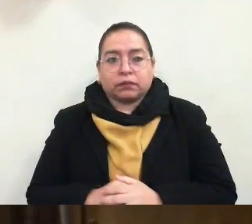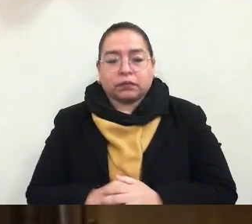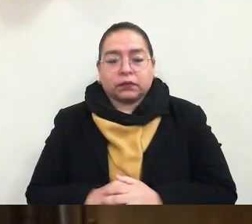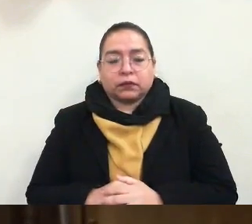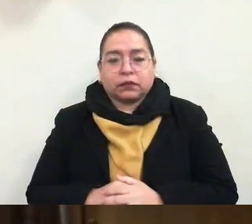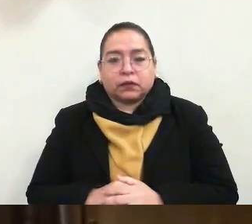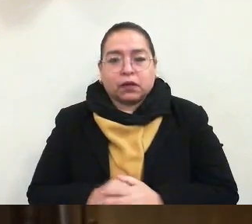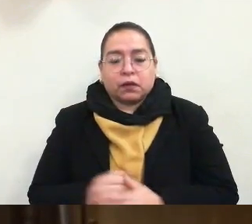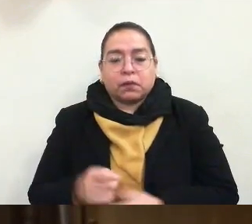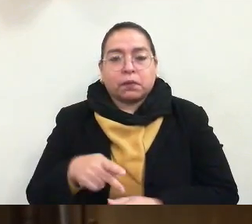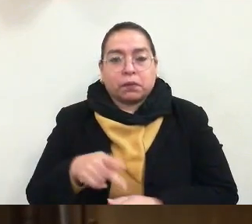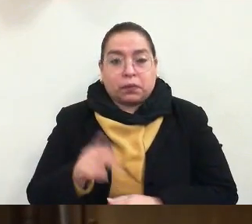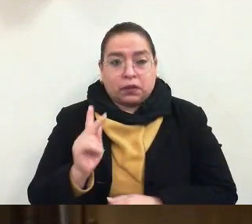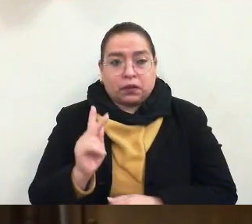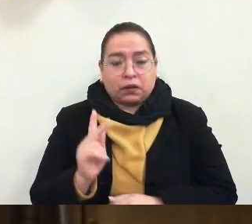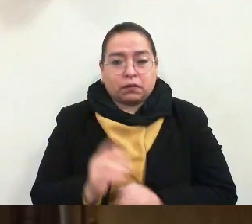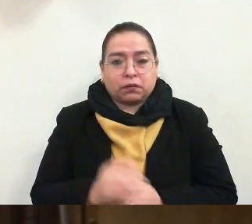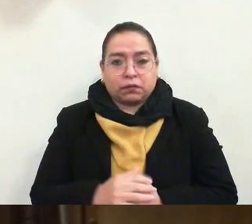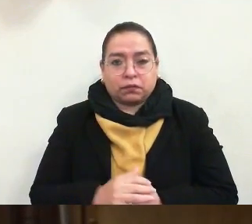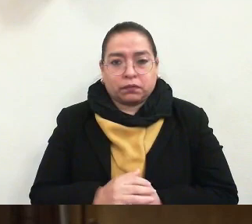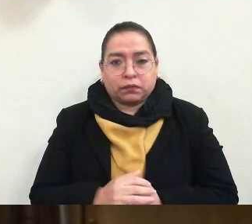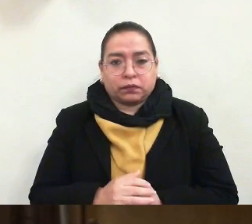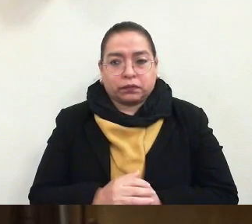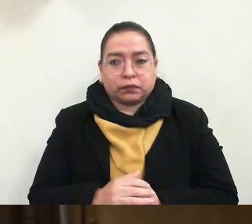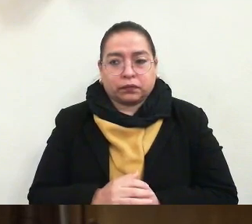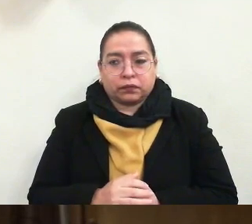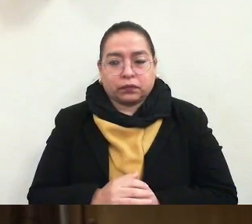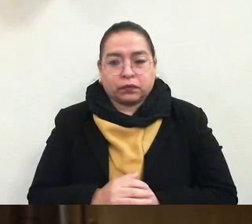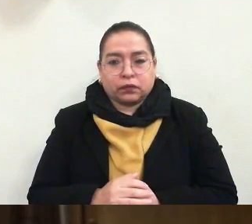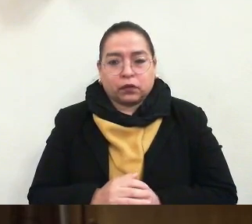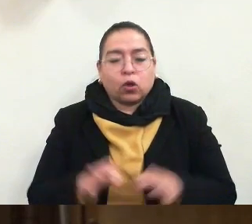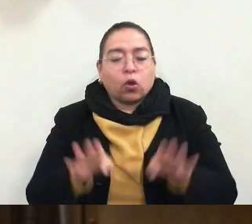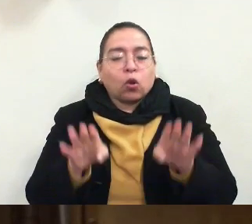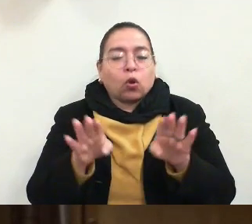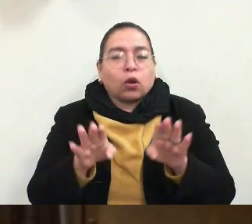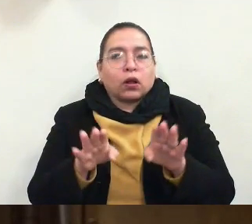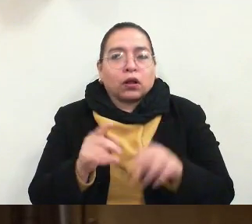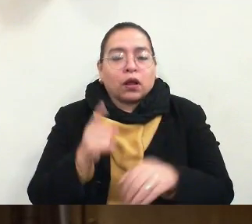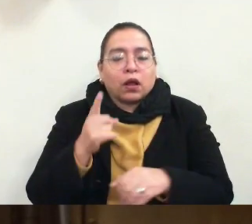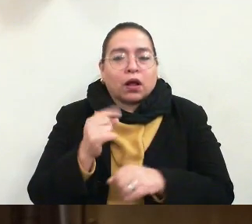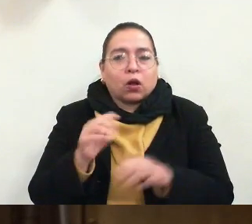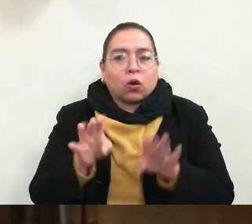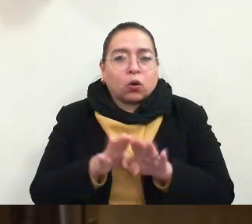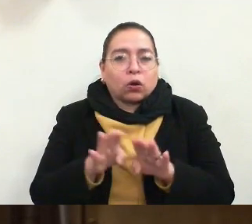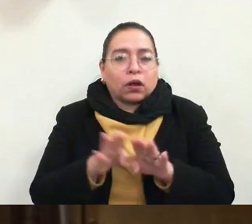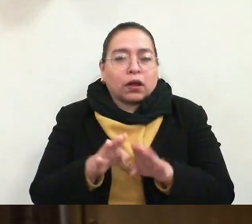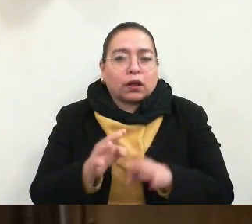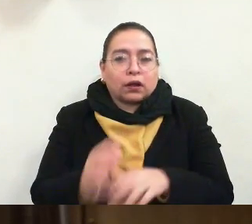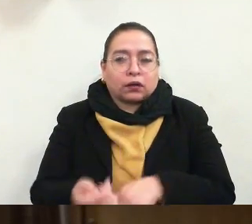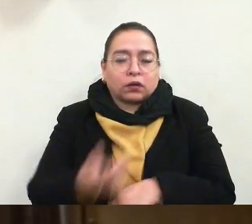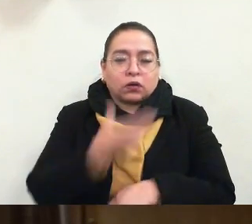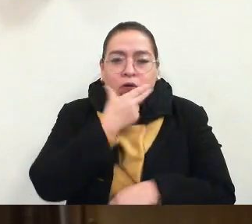Pero primero decir lo que escribió San Juan en el Evangelio.